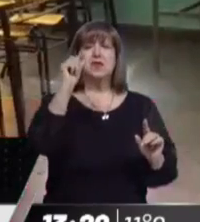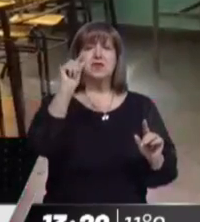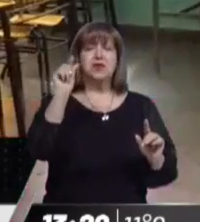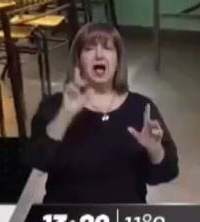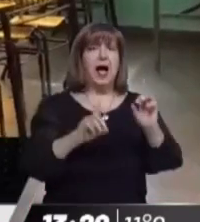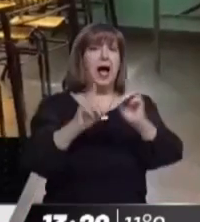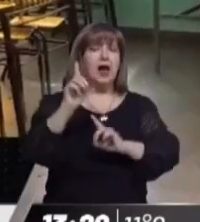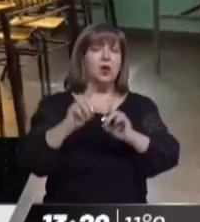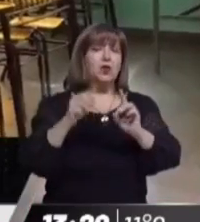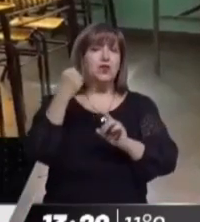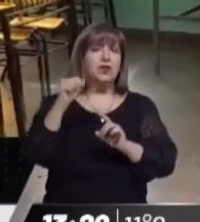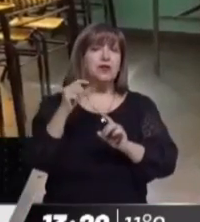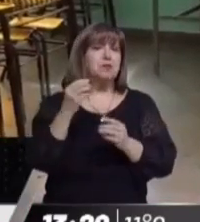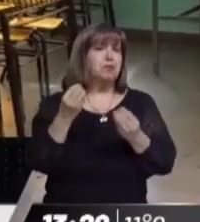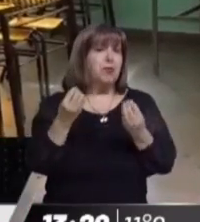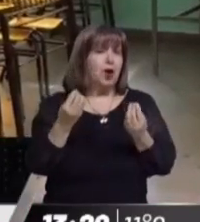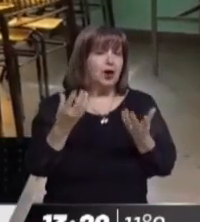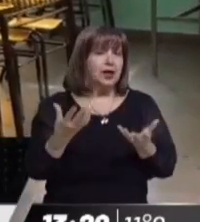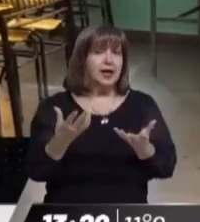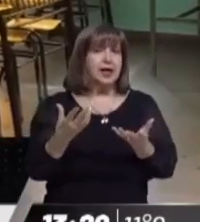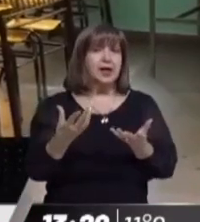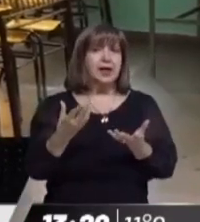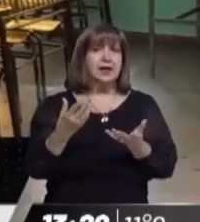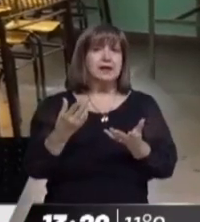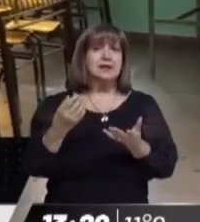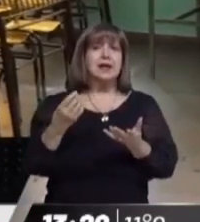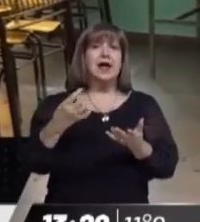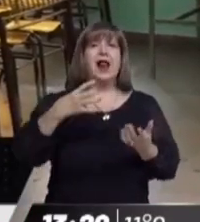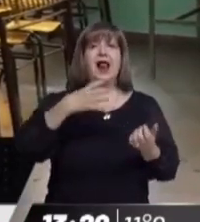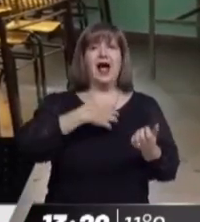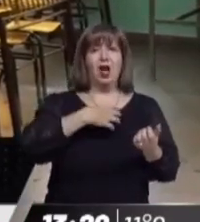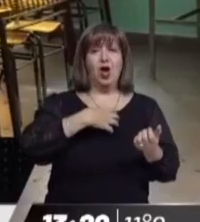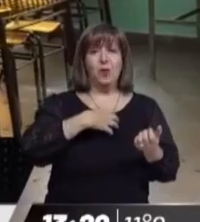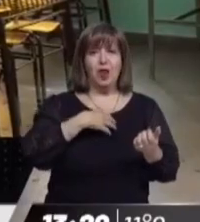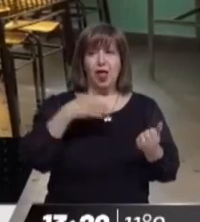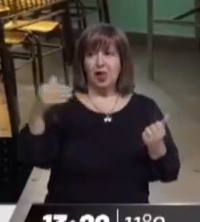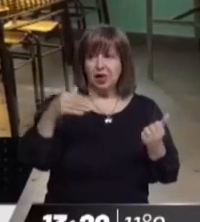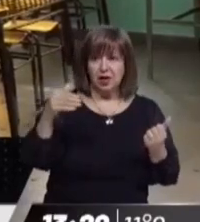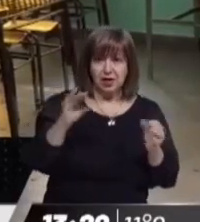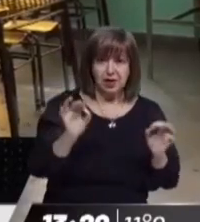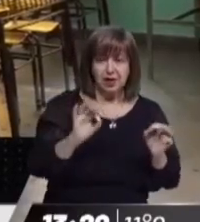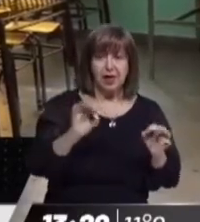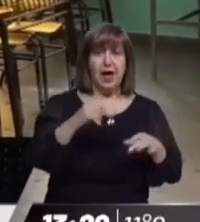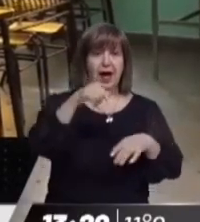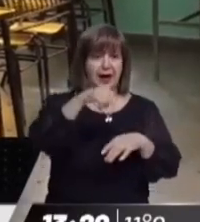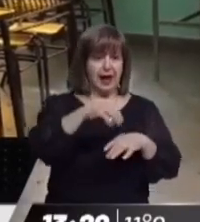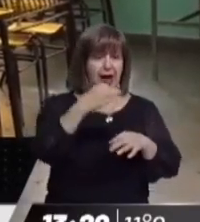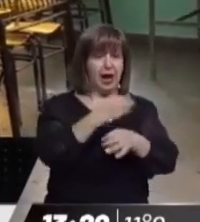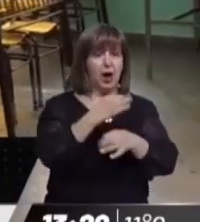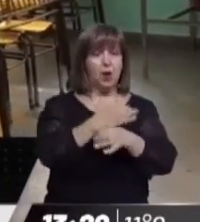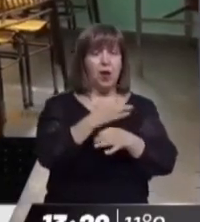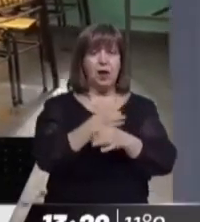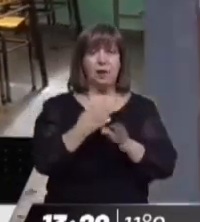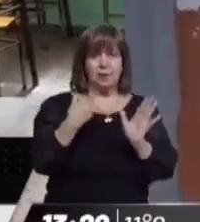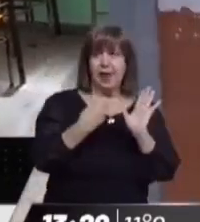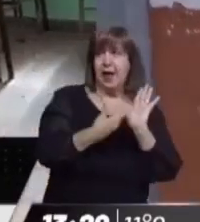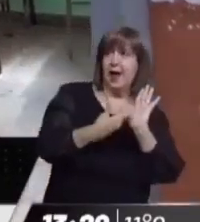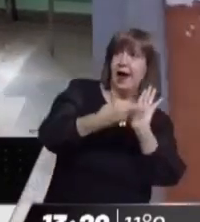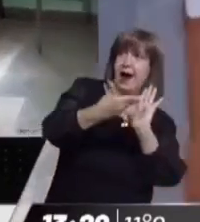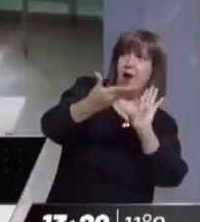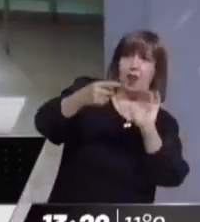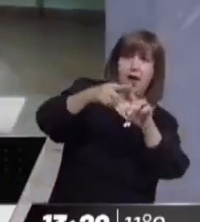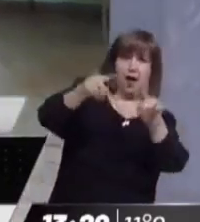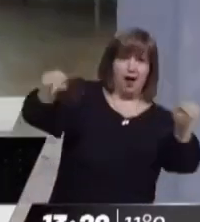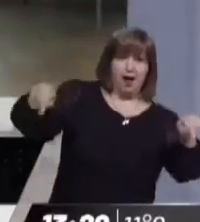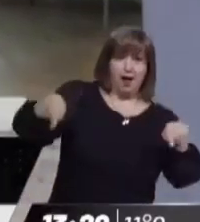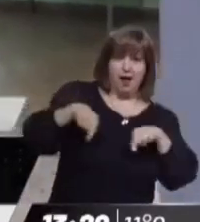faltazo en algunos establecimientos educativos se lo han pegado los chicos. Por ejemplo, acá en la escuela Matienzo, ¿ves esta aula?